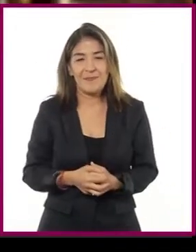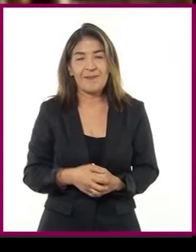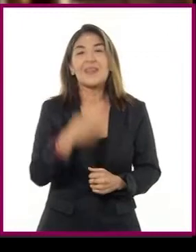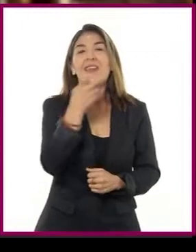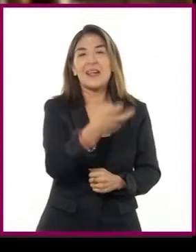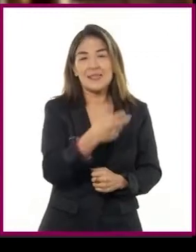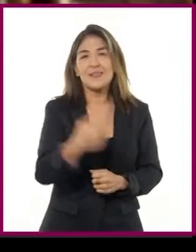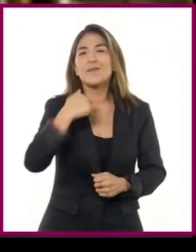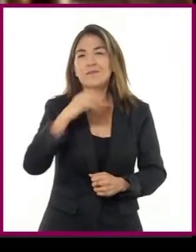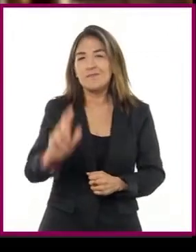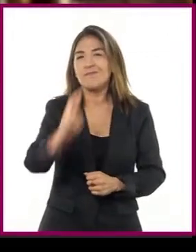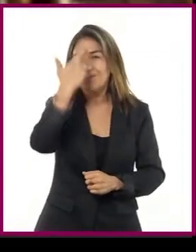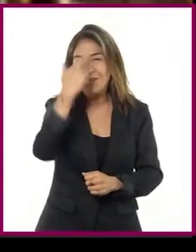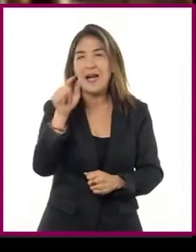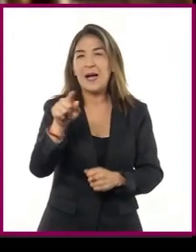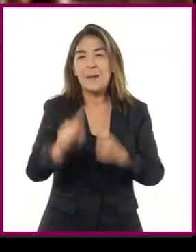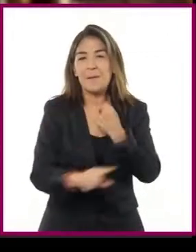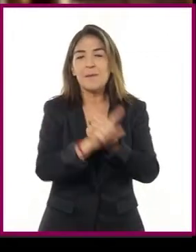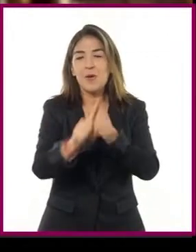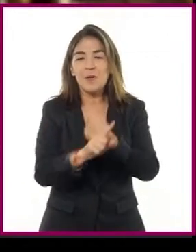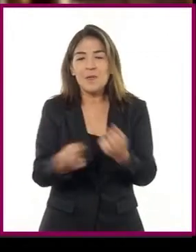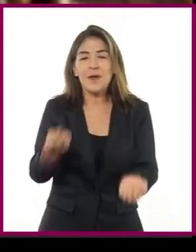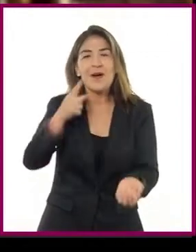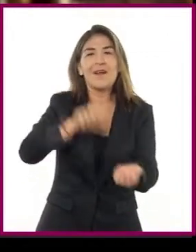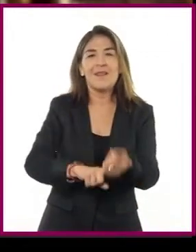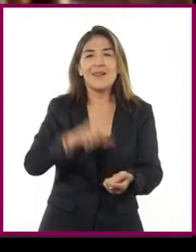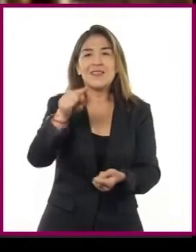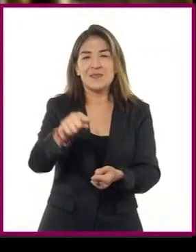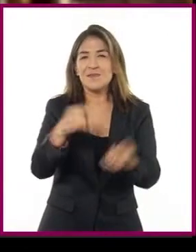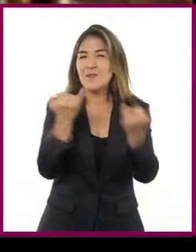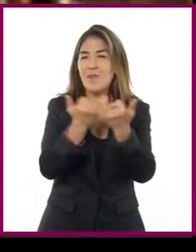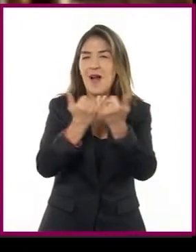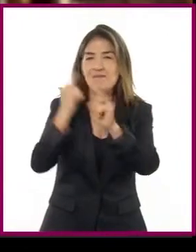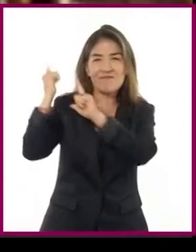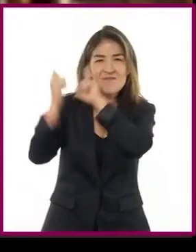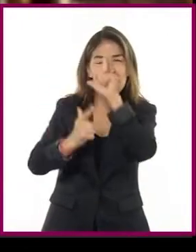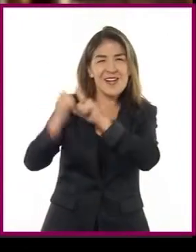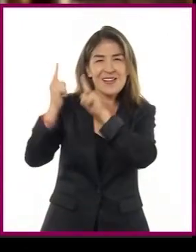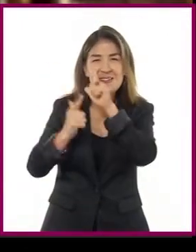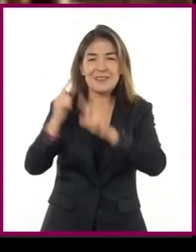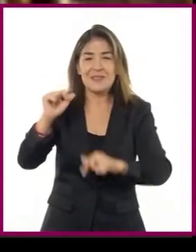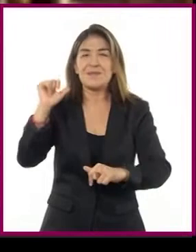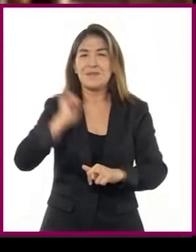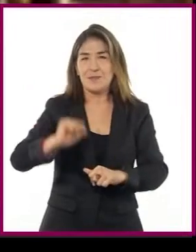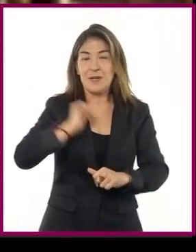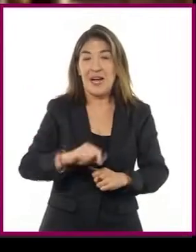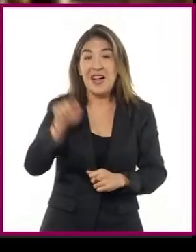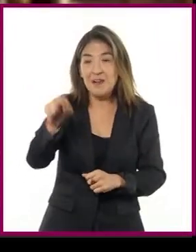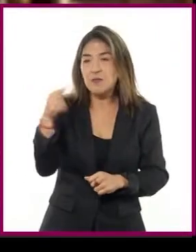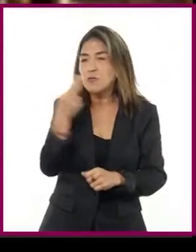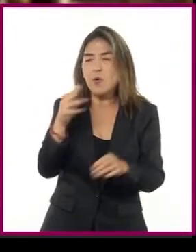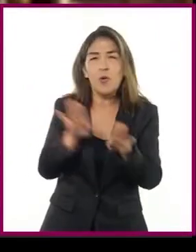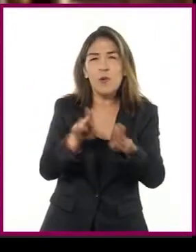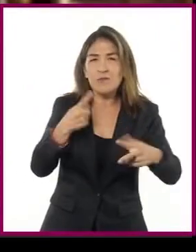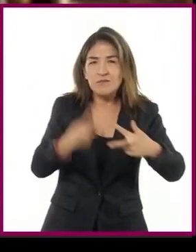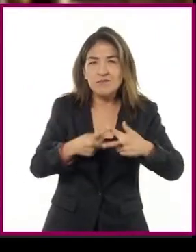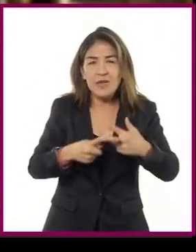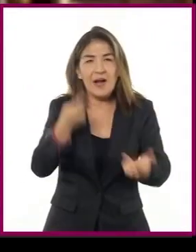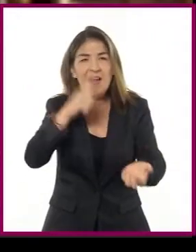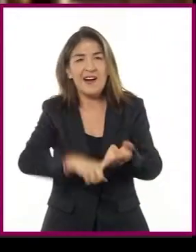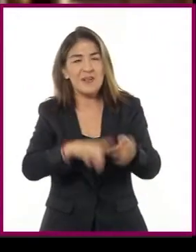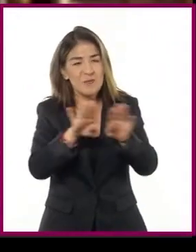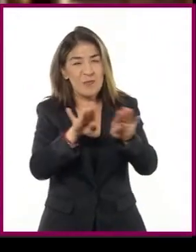me recuerda a los problemas que enfrentaron los griegos. Ellos necesitaban calcular